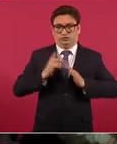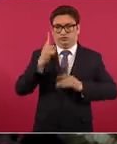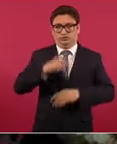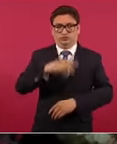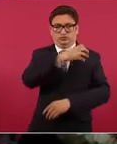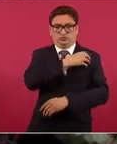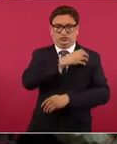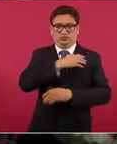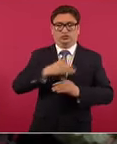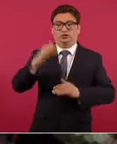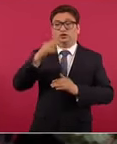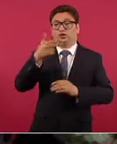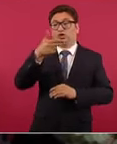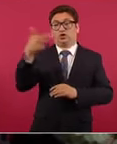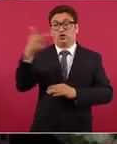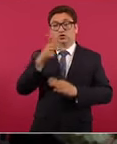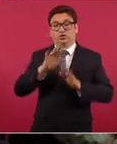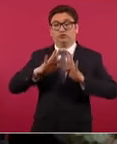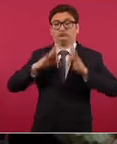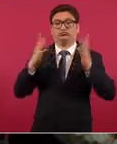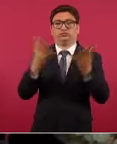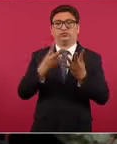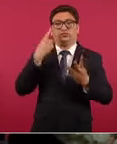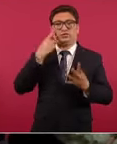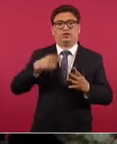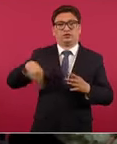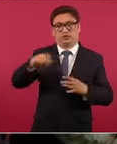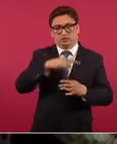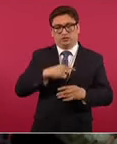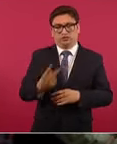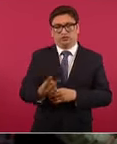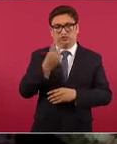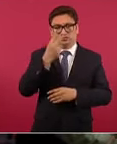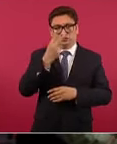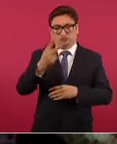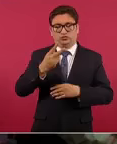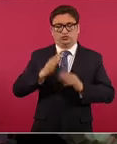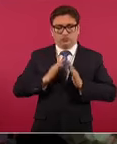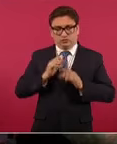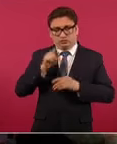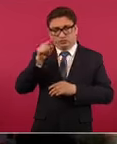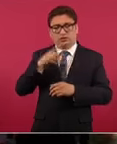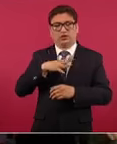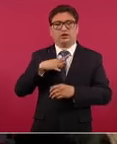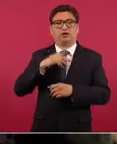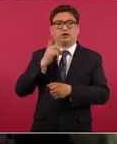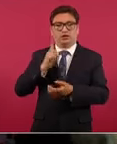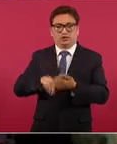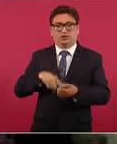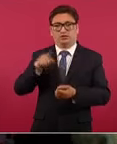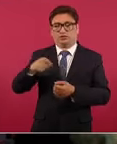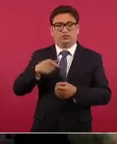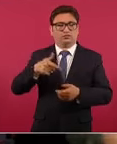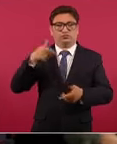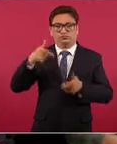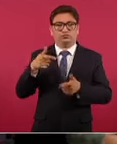acercó un hotel para detener a estos dos militantes que estaban ahí desarmados